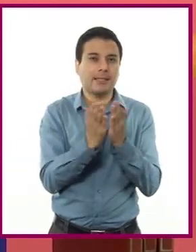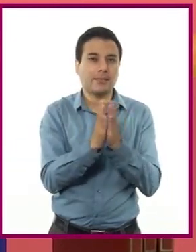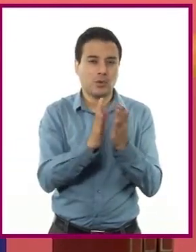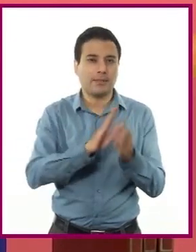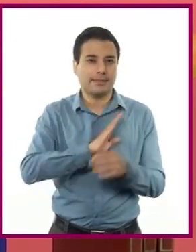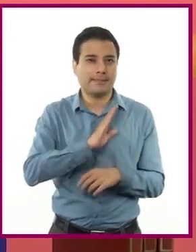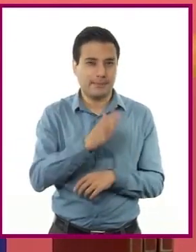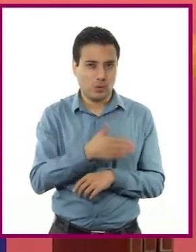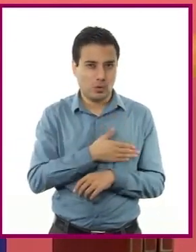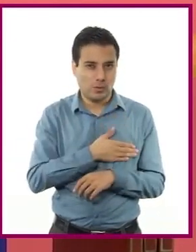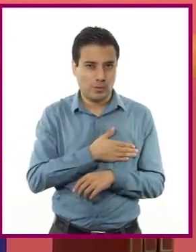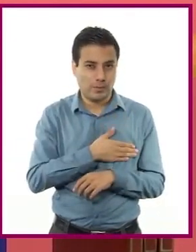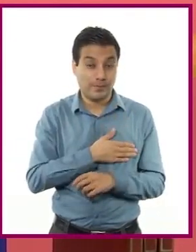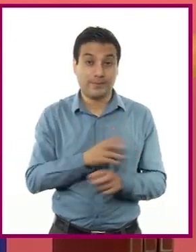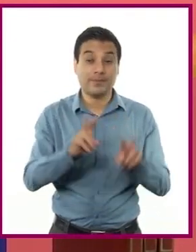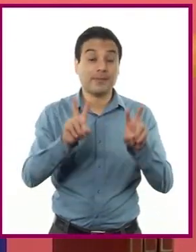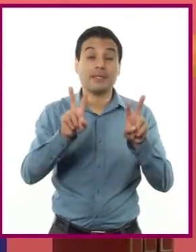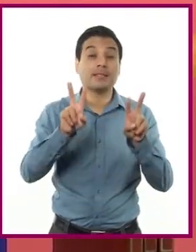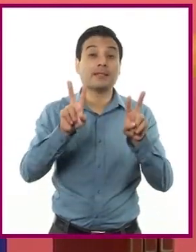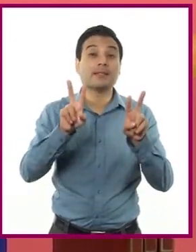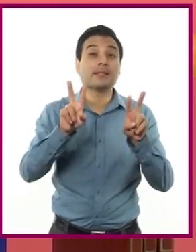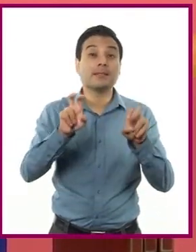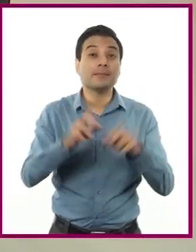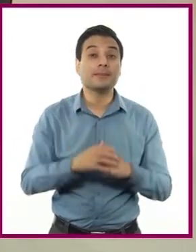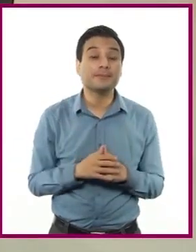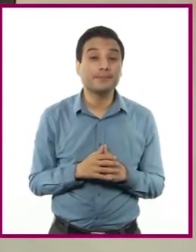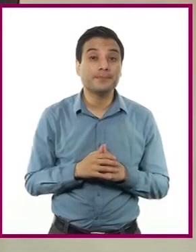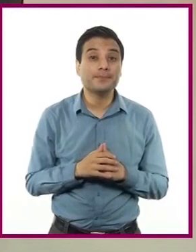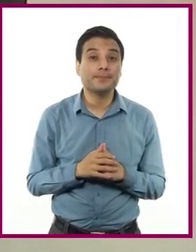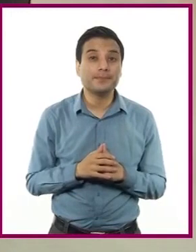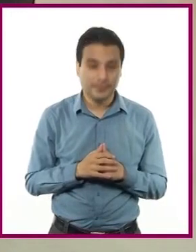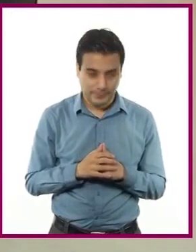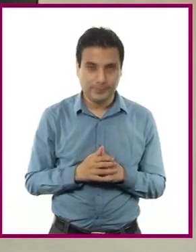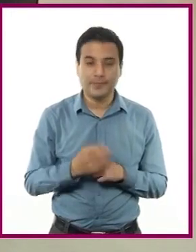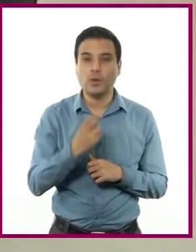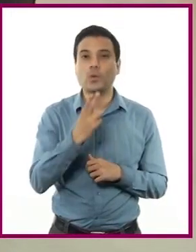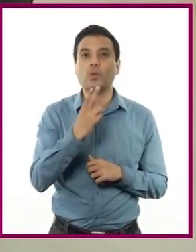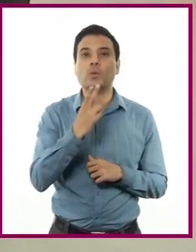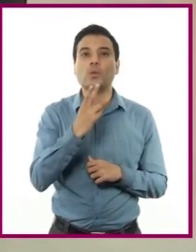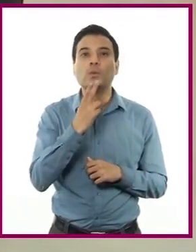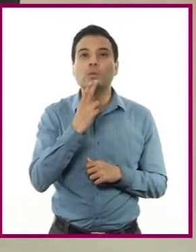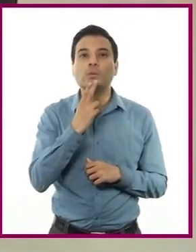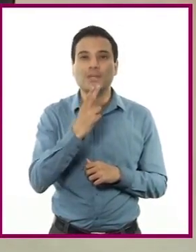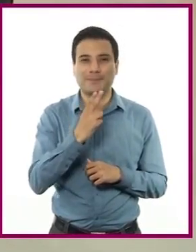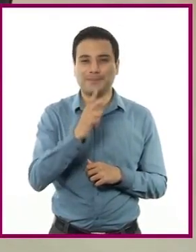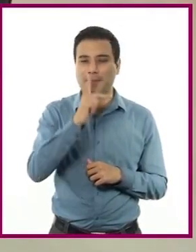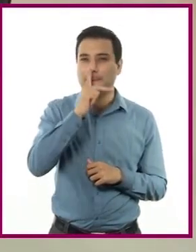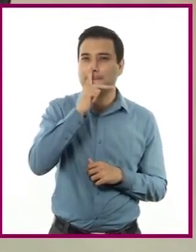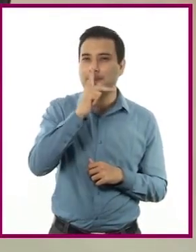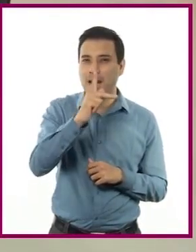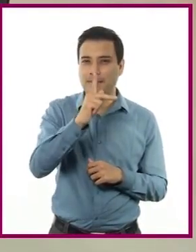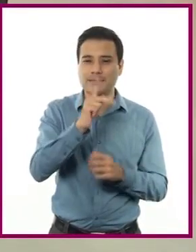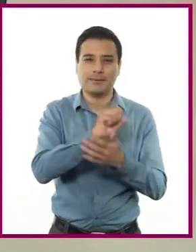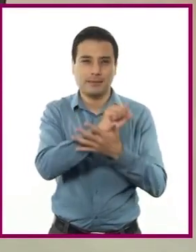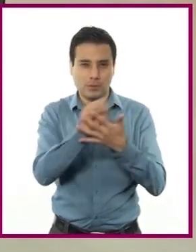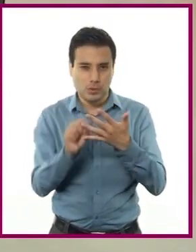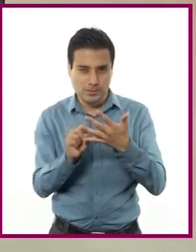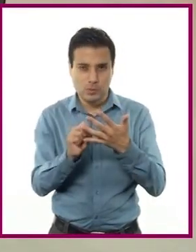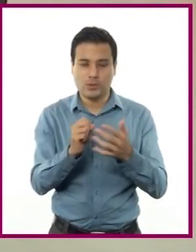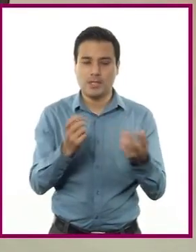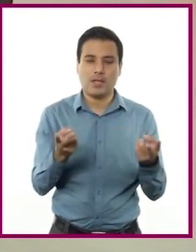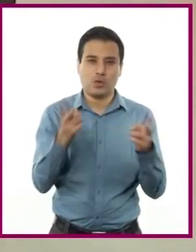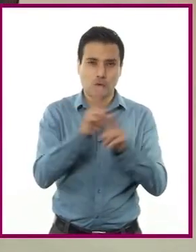e identifiquen el aprendizaje esperado. Utiliza los conceptos de sinónimos y